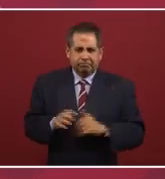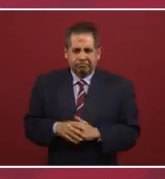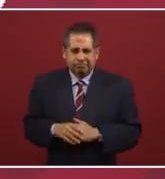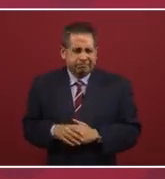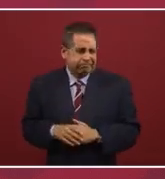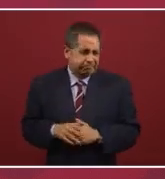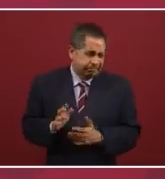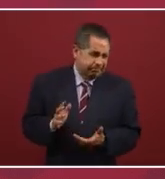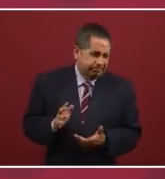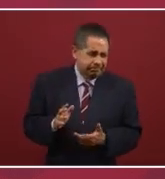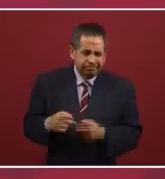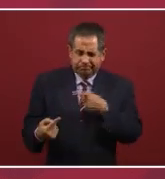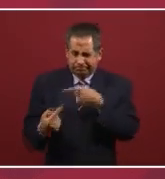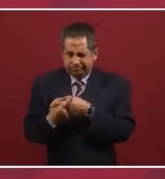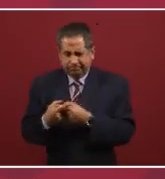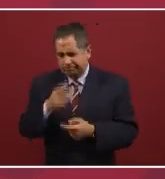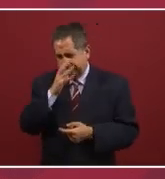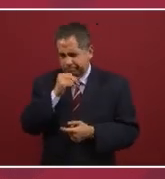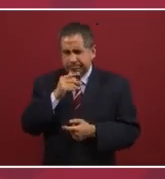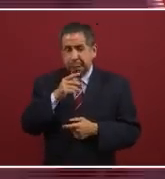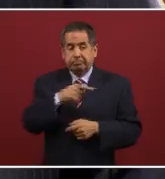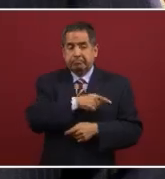antes.